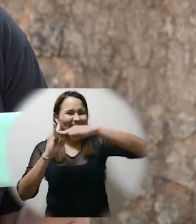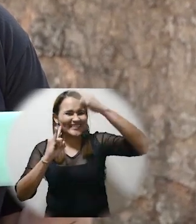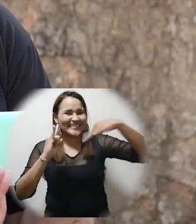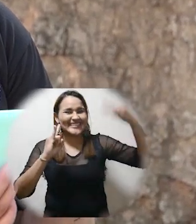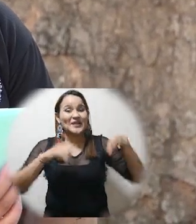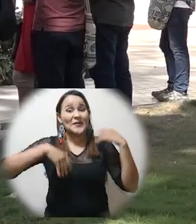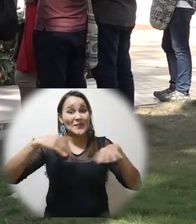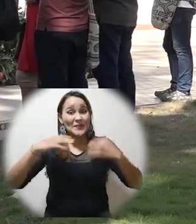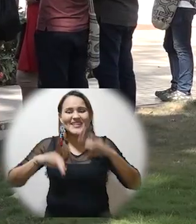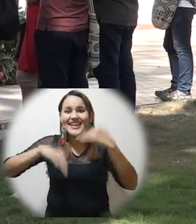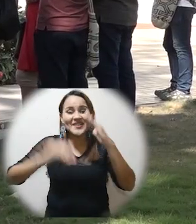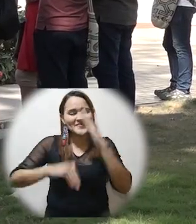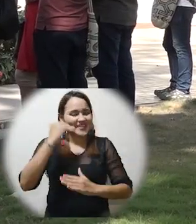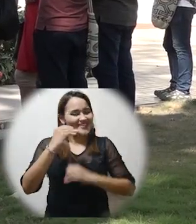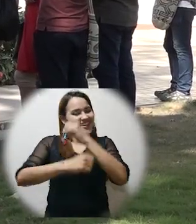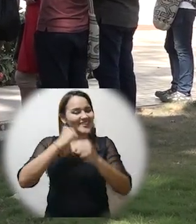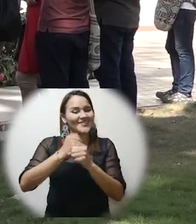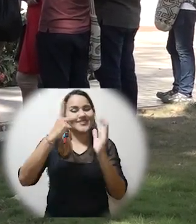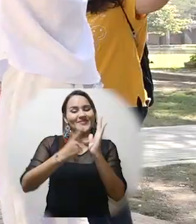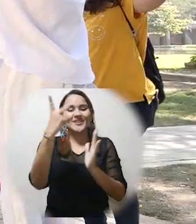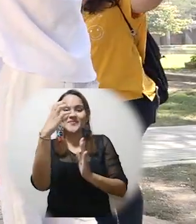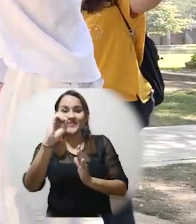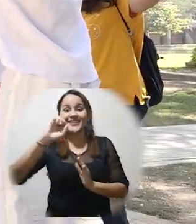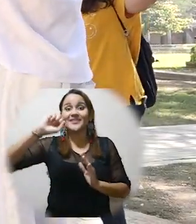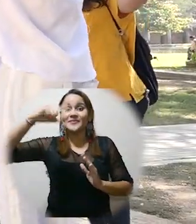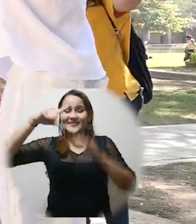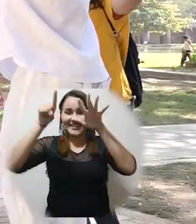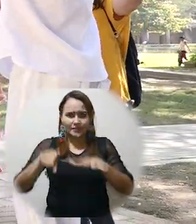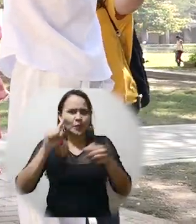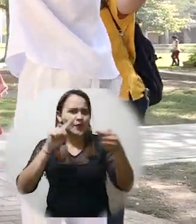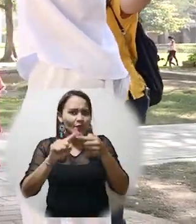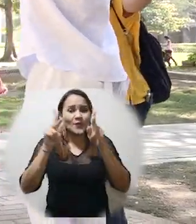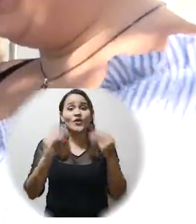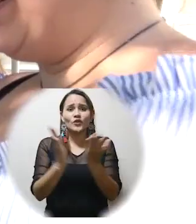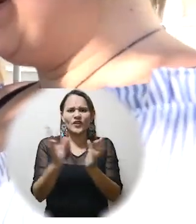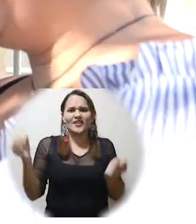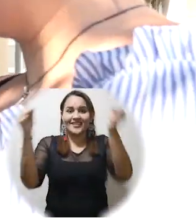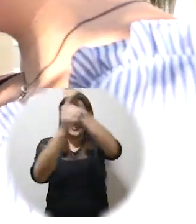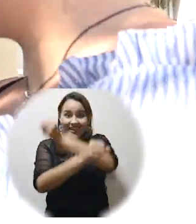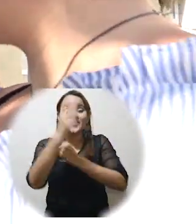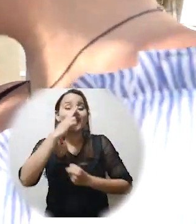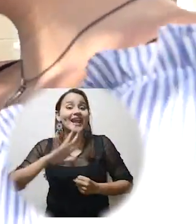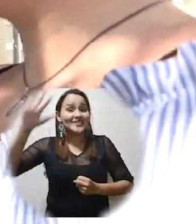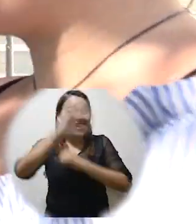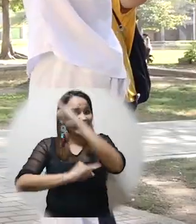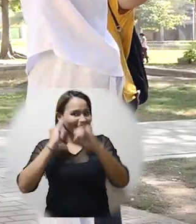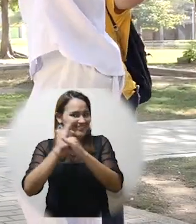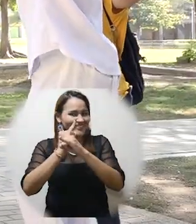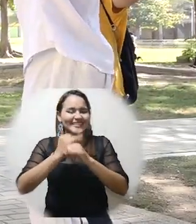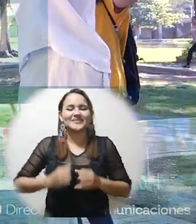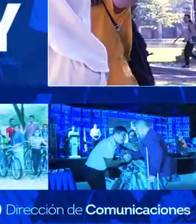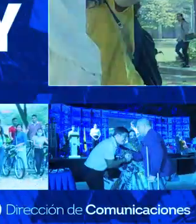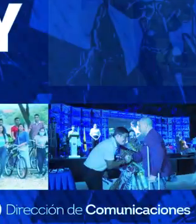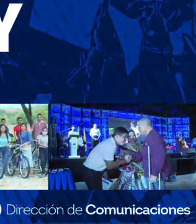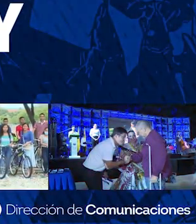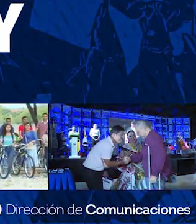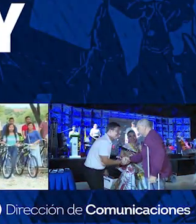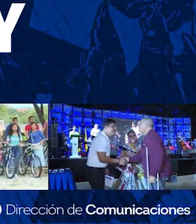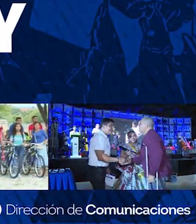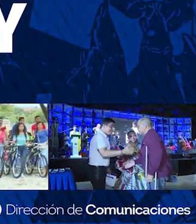La Universidad del Magdalena inicia el periodo 2021 con 14 estudiantes de intercambio nacional e